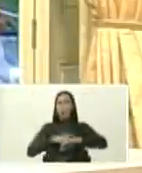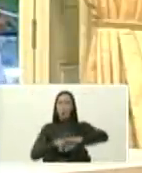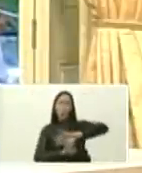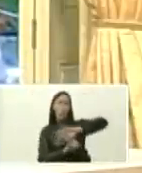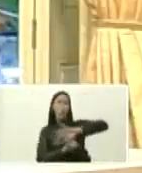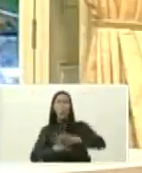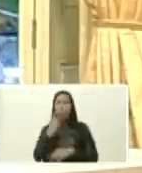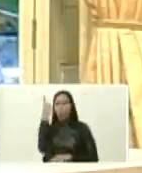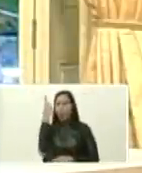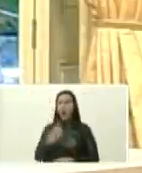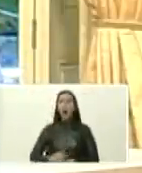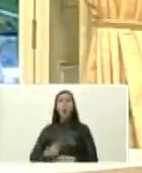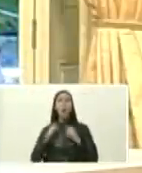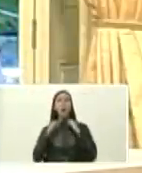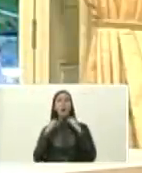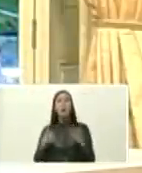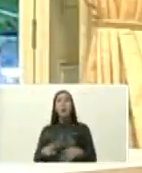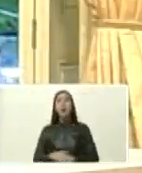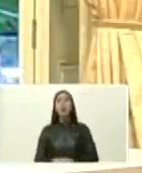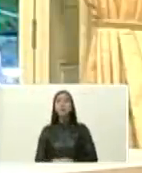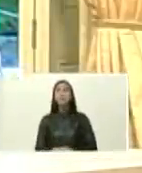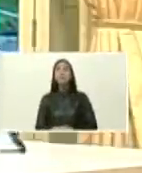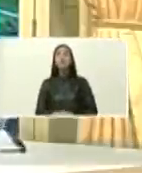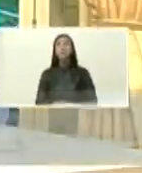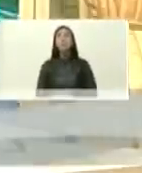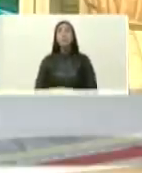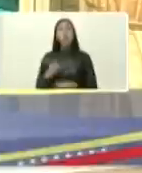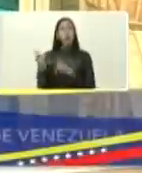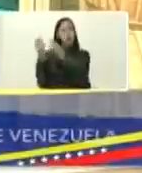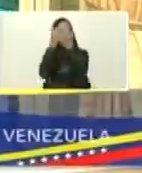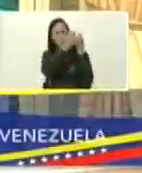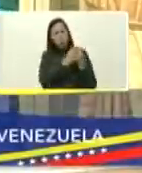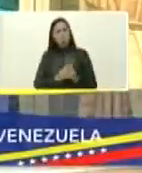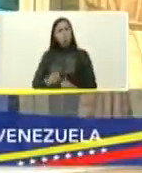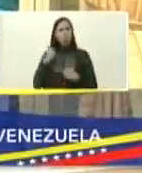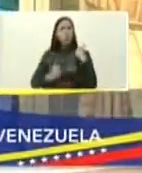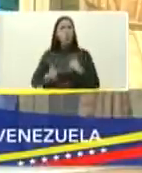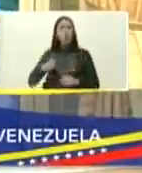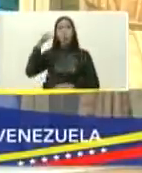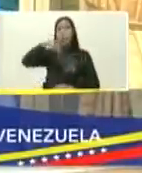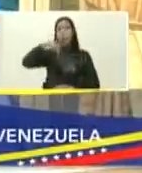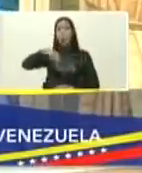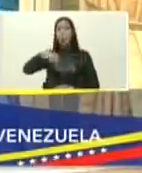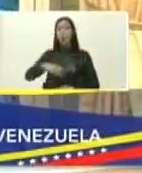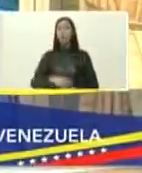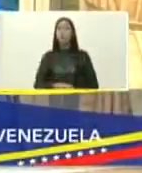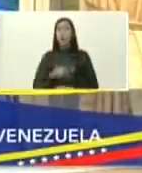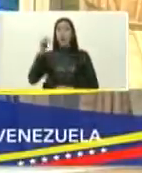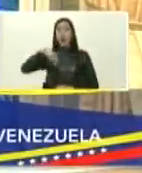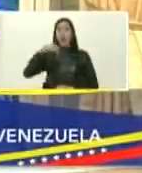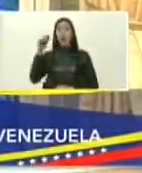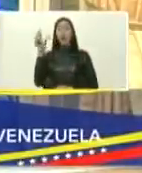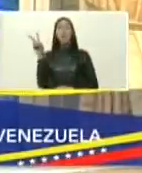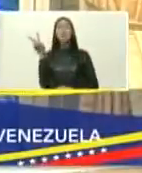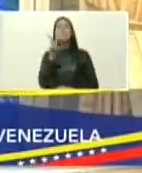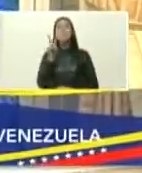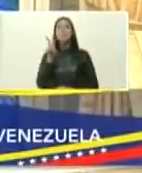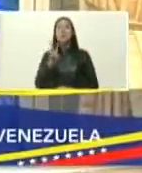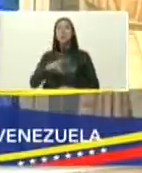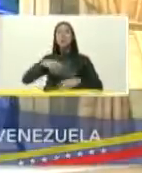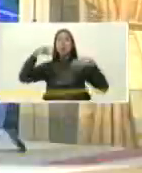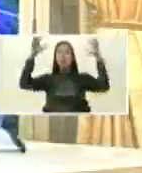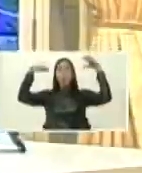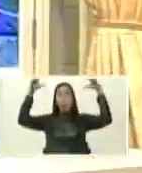el arranque de la jornada del miércoles económico. Una hora porque entró a Caracas, a Venezuela, una